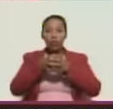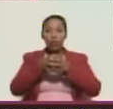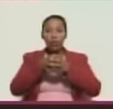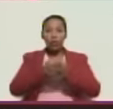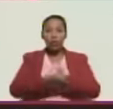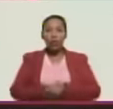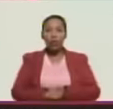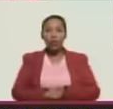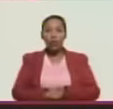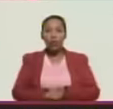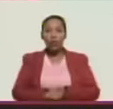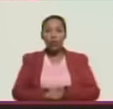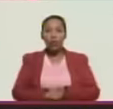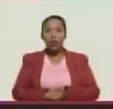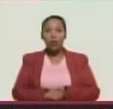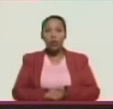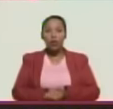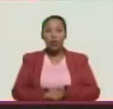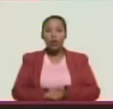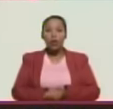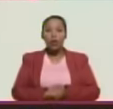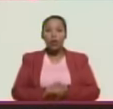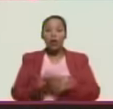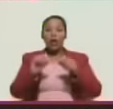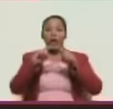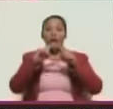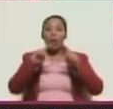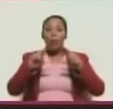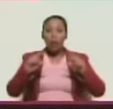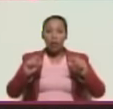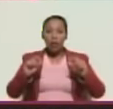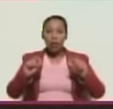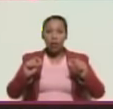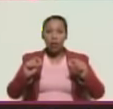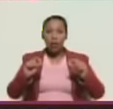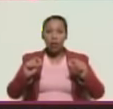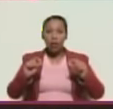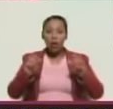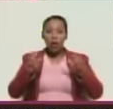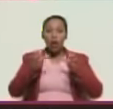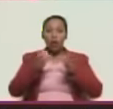comité copei comité electoral